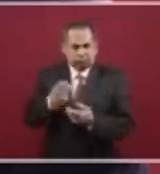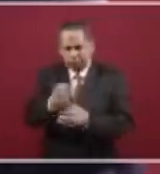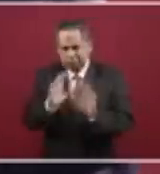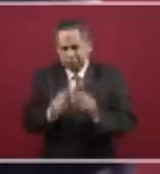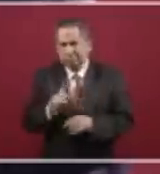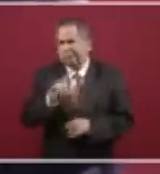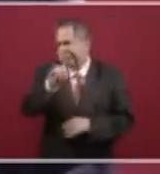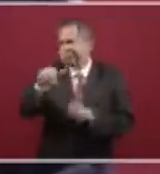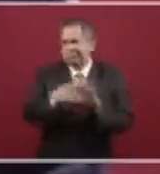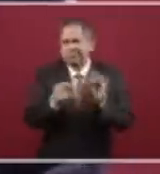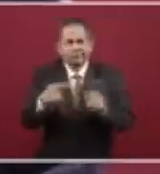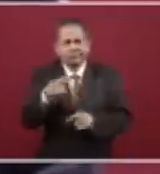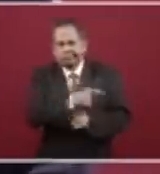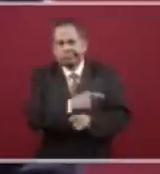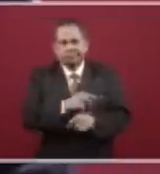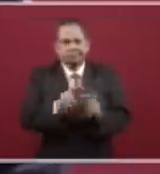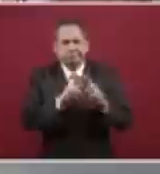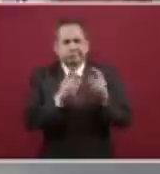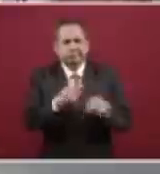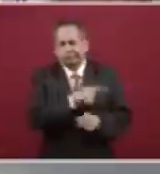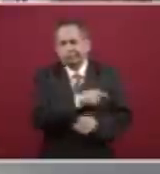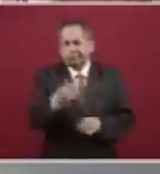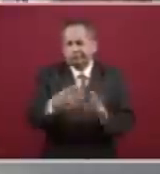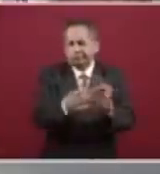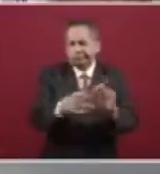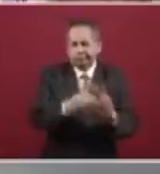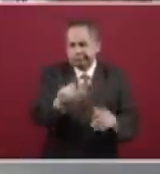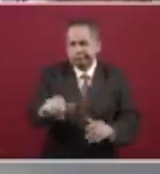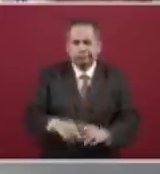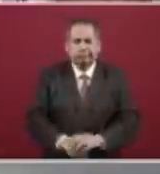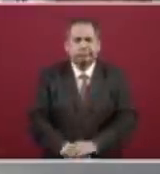eso en la reunión de inmigración se los explica